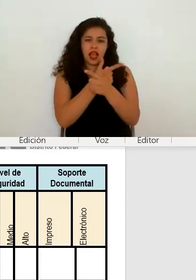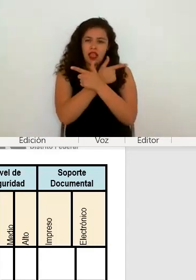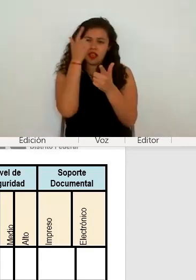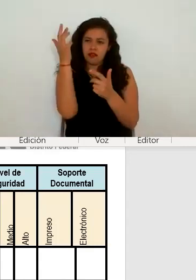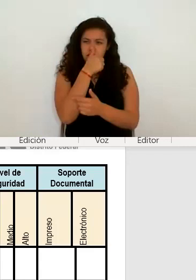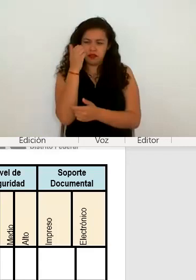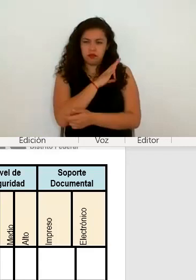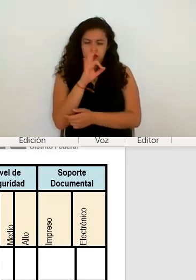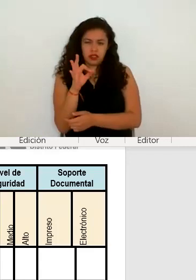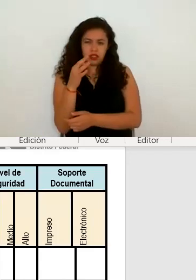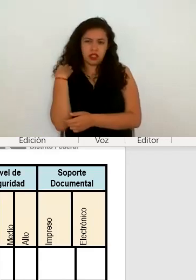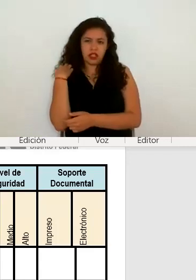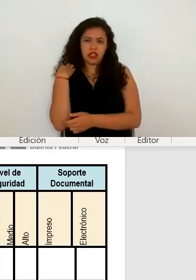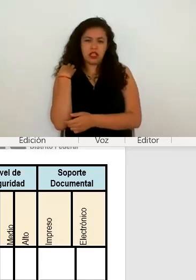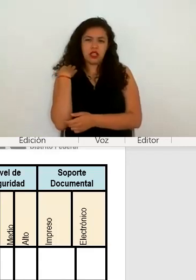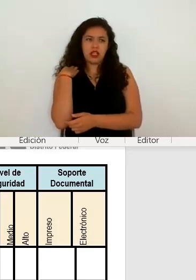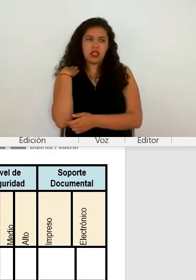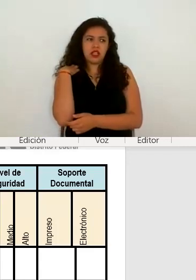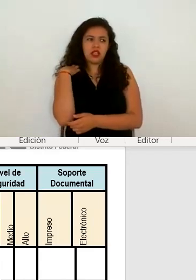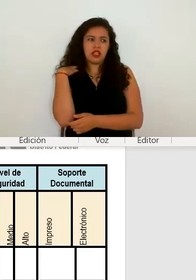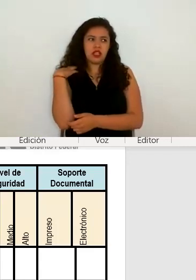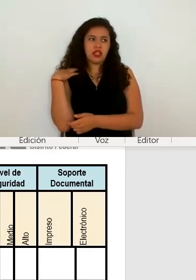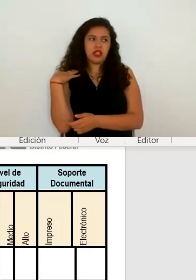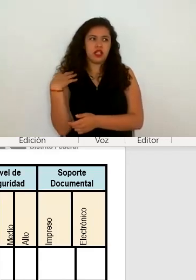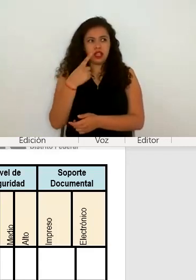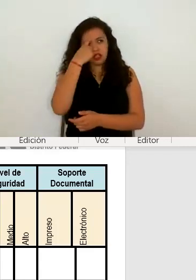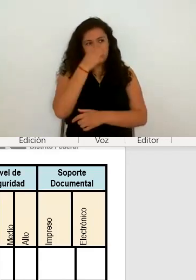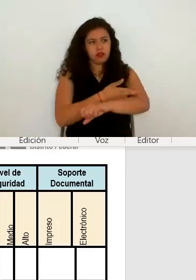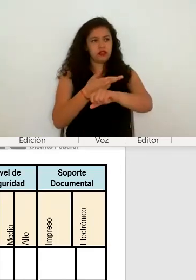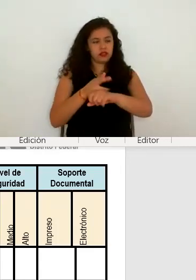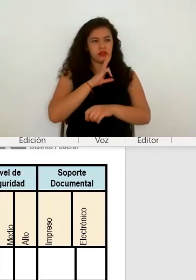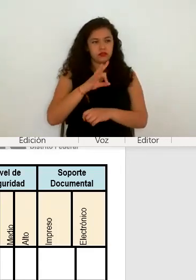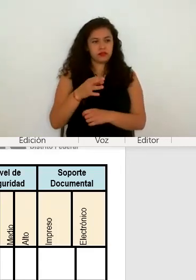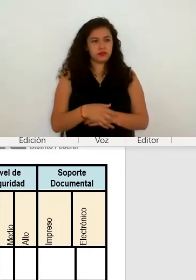pueden ponerlos para acceso a los ciudadanos.